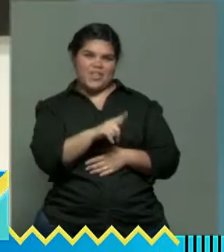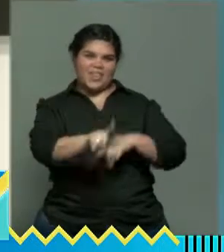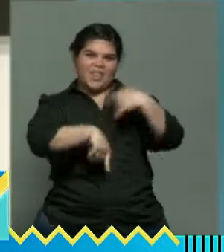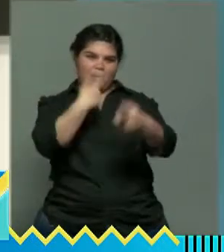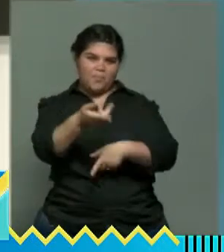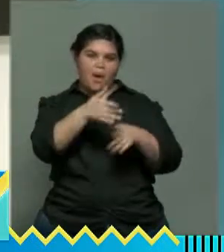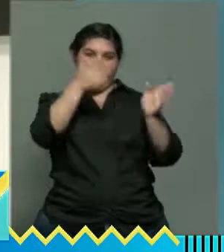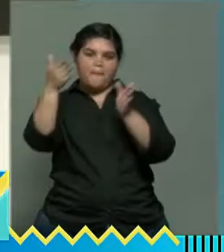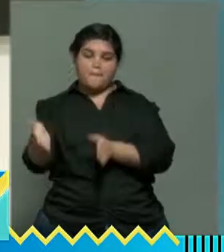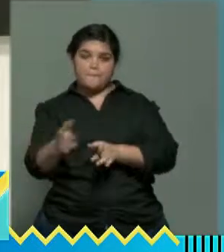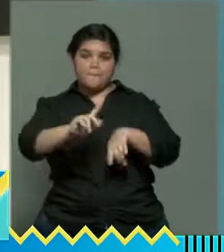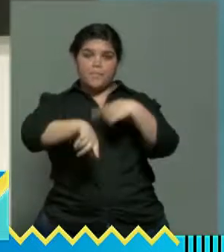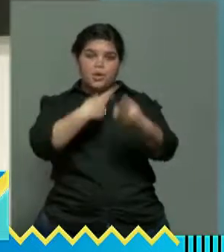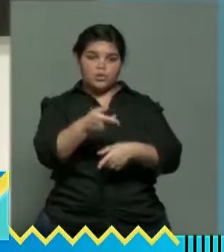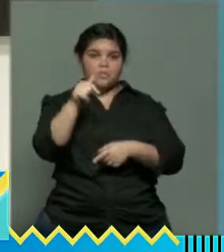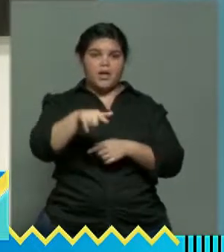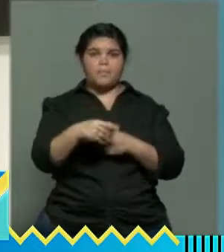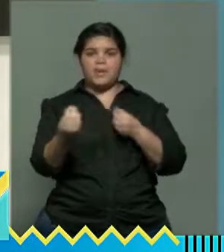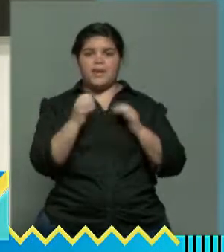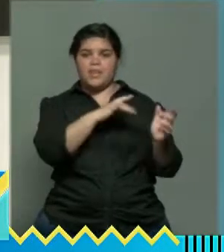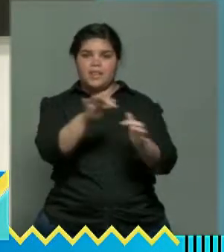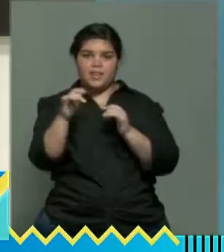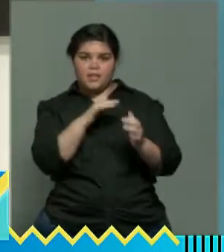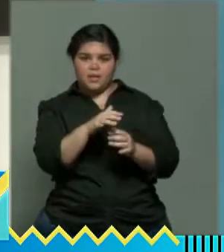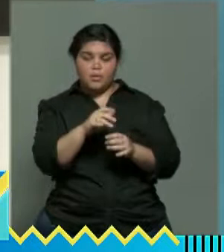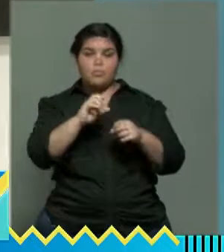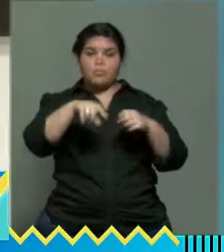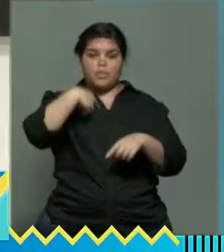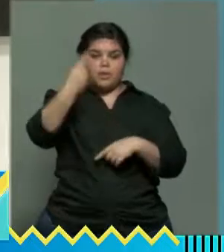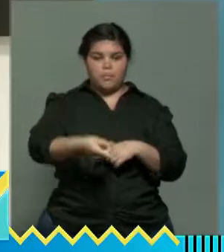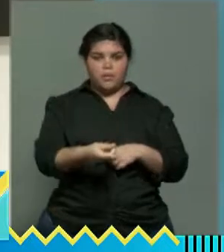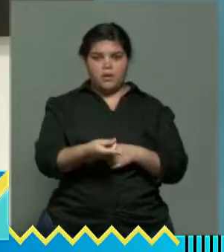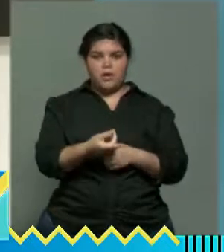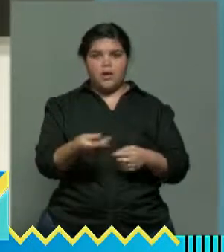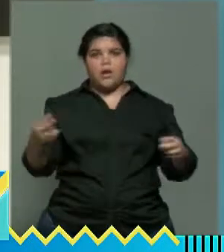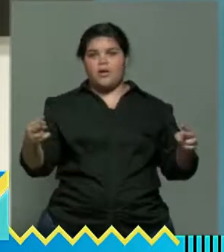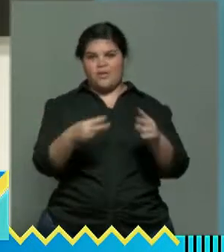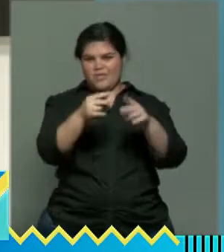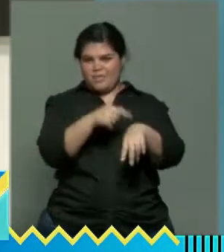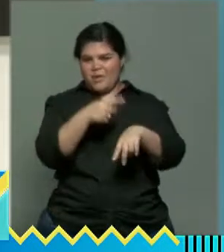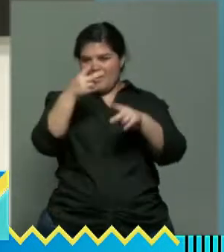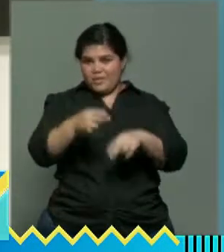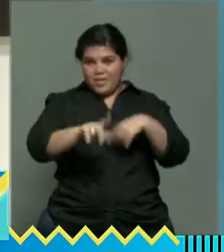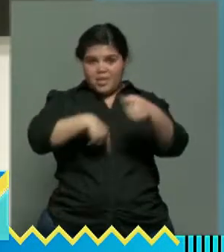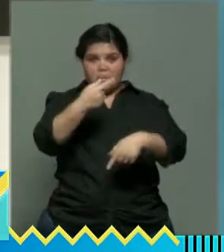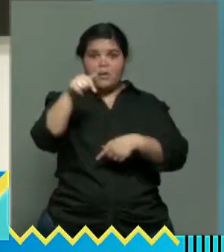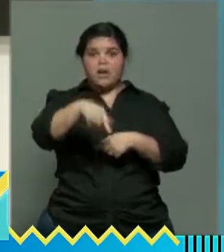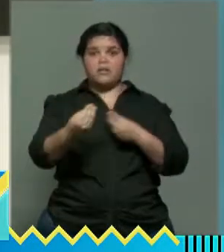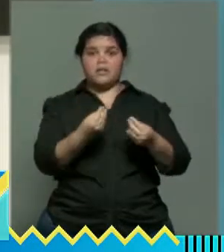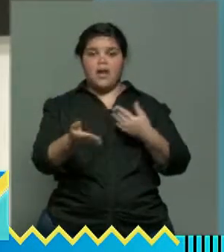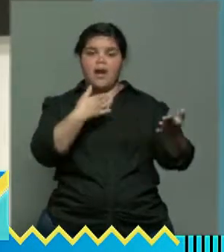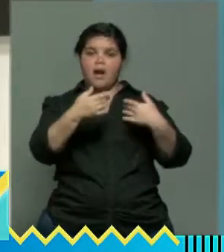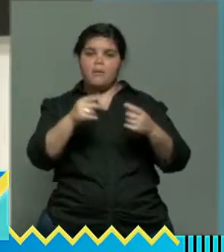queda también esta discusión ahí flotando para que cuando nos reencontremos dentro de unos minutitos nomás, sigamos hablando de